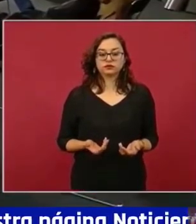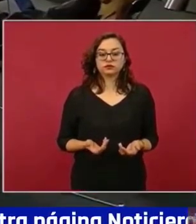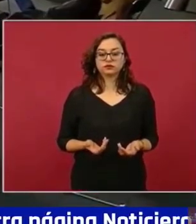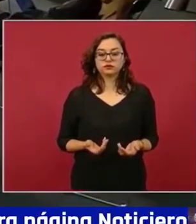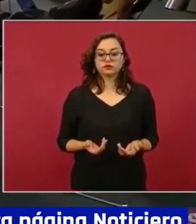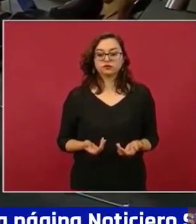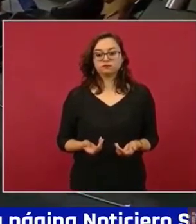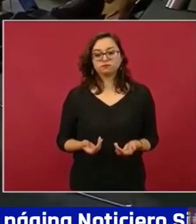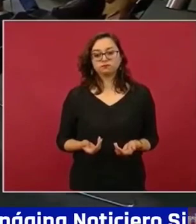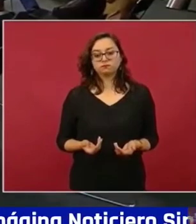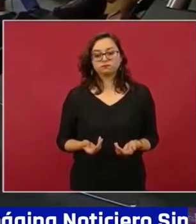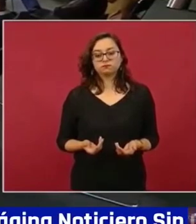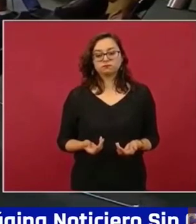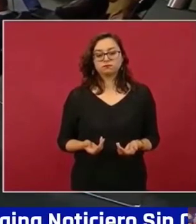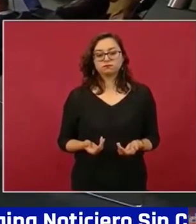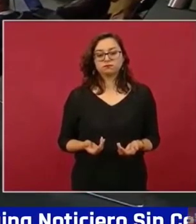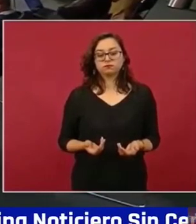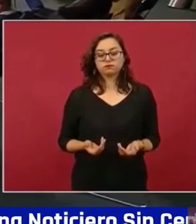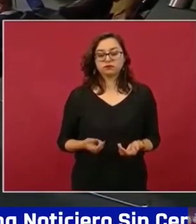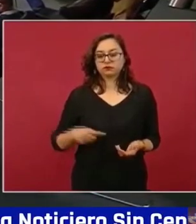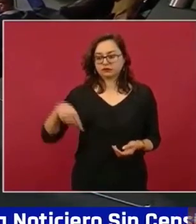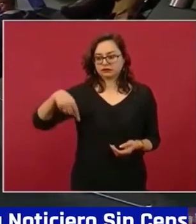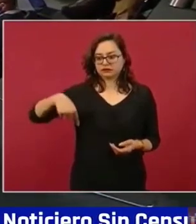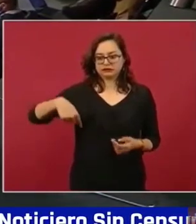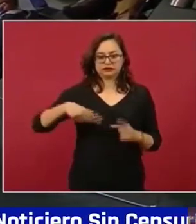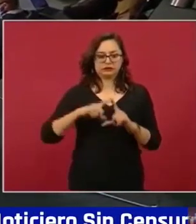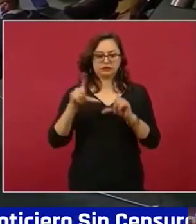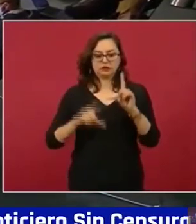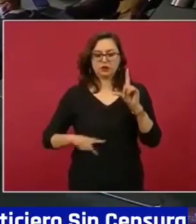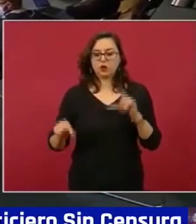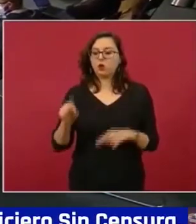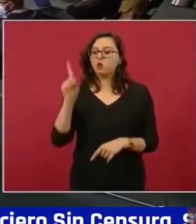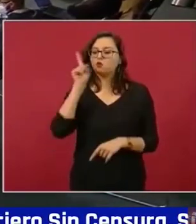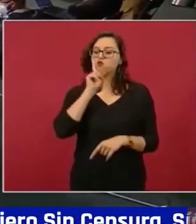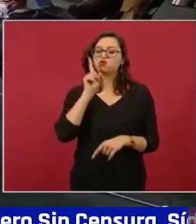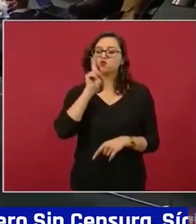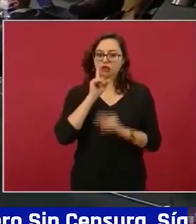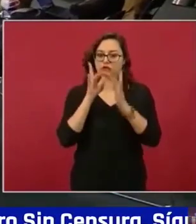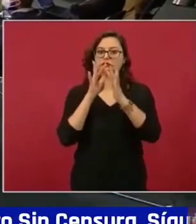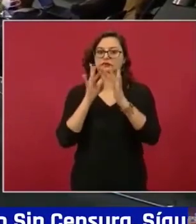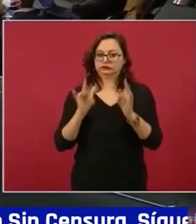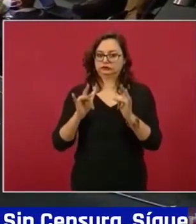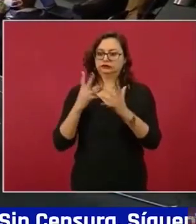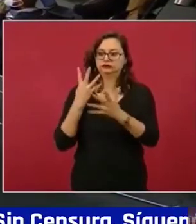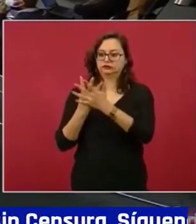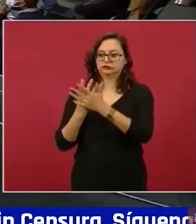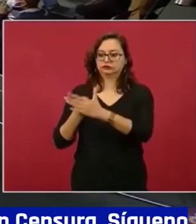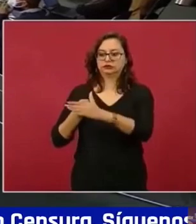a una ciudadana francesa en la cárcel, que después liberaron.